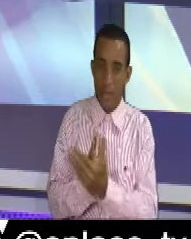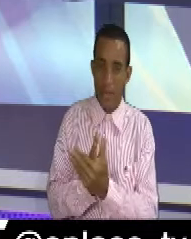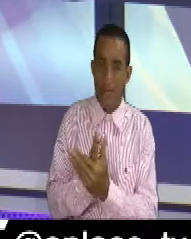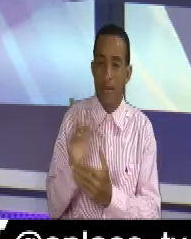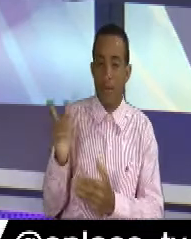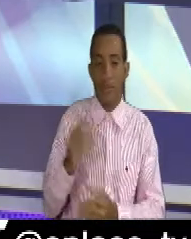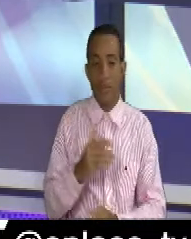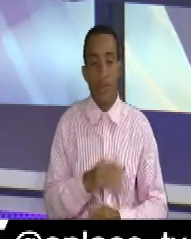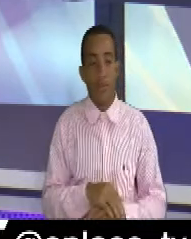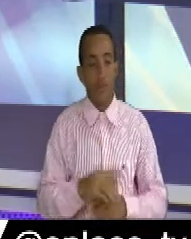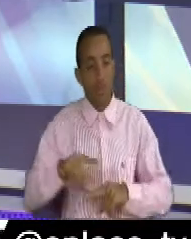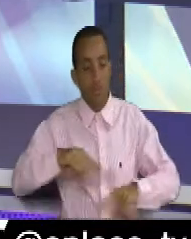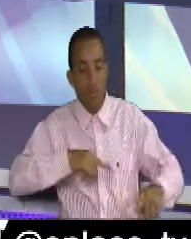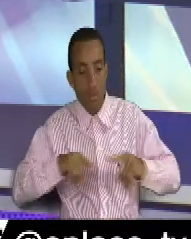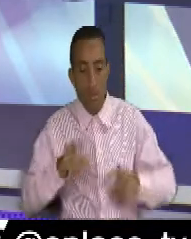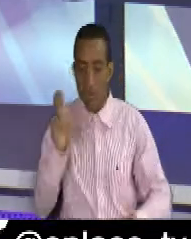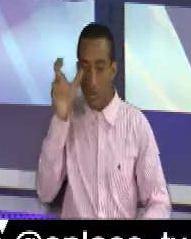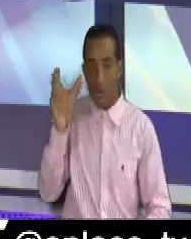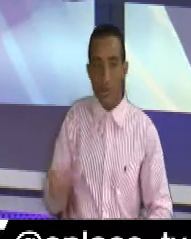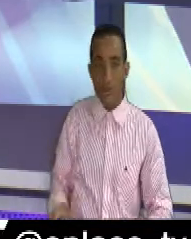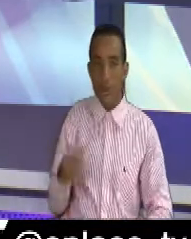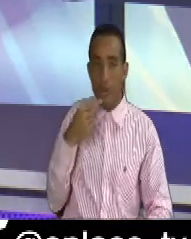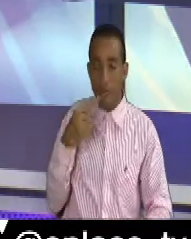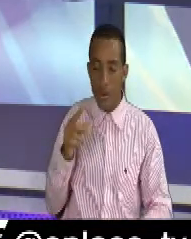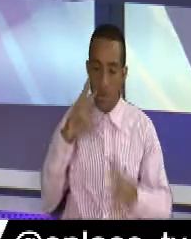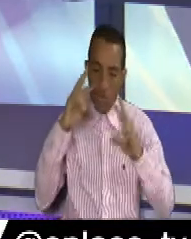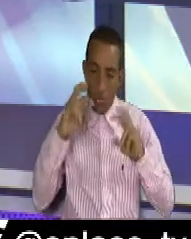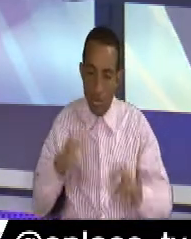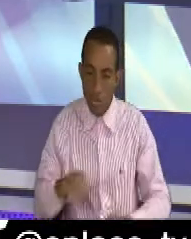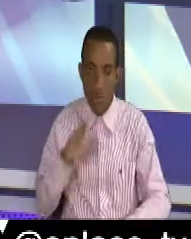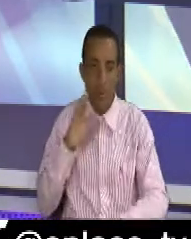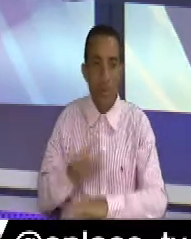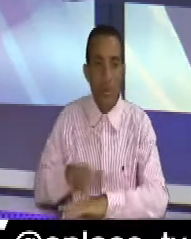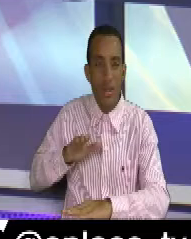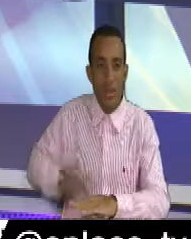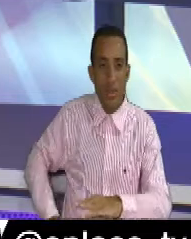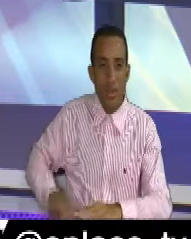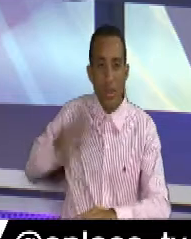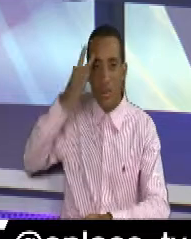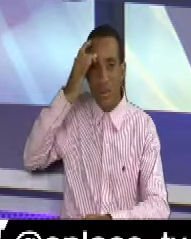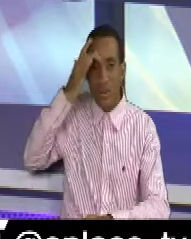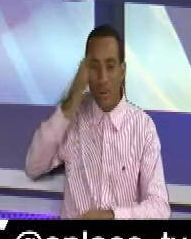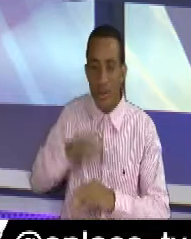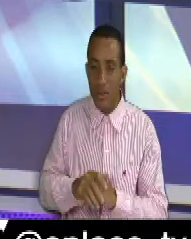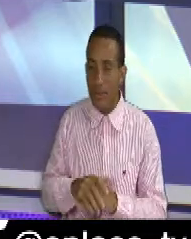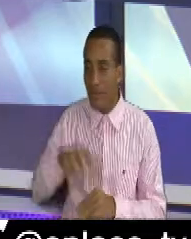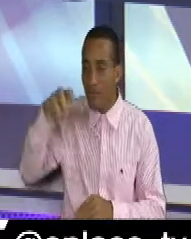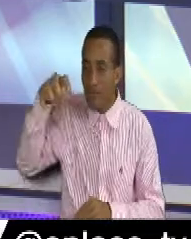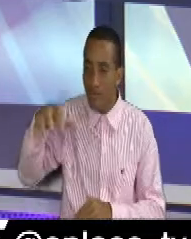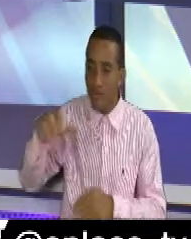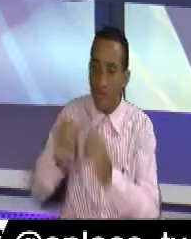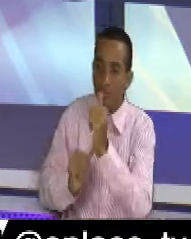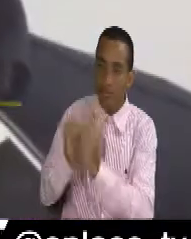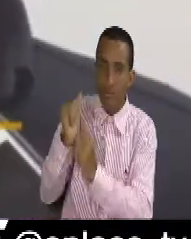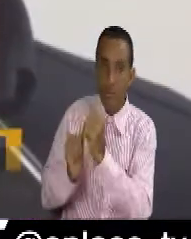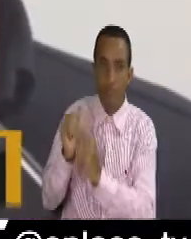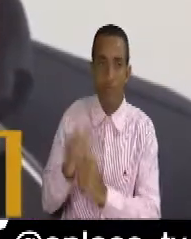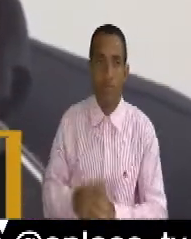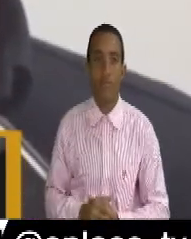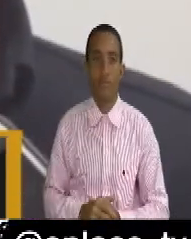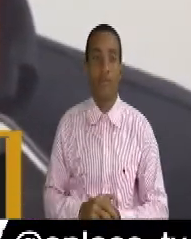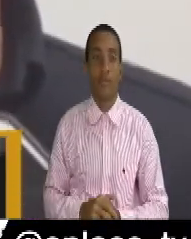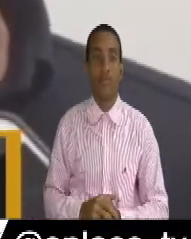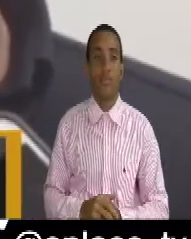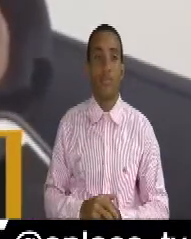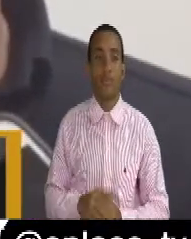industrial se pronunció y sostuvo que se indagan las causas del incidente en la planta de Univón. El gerente de la